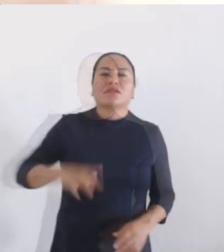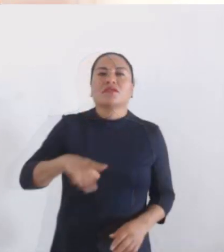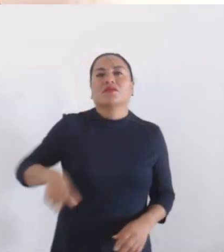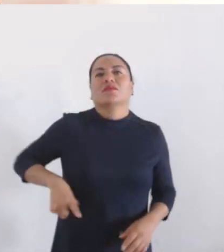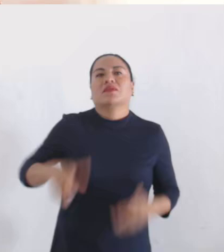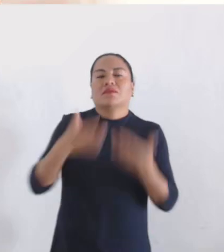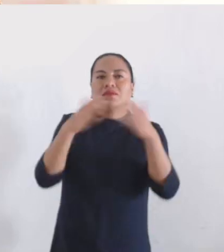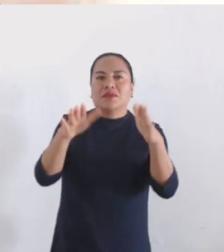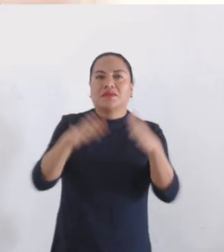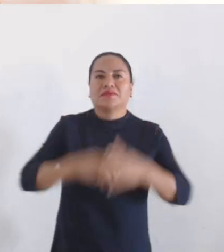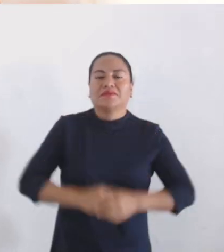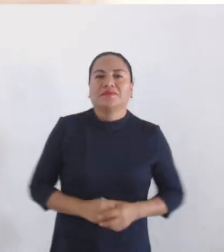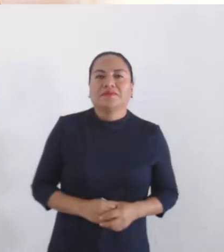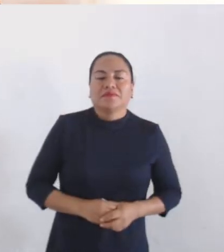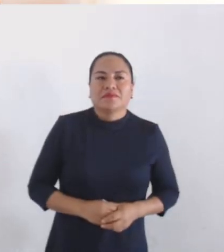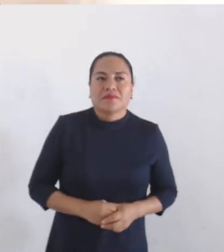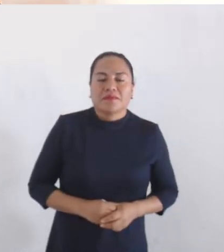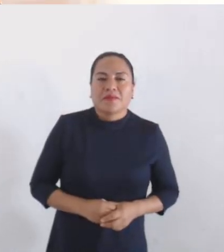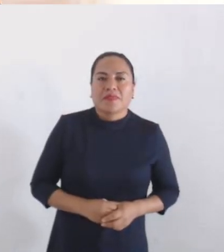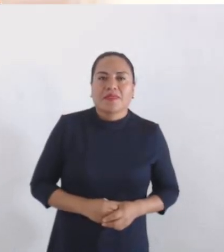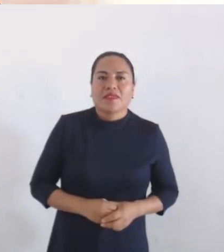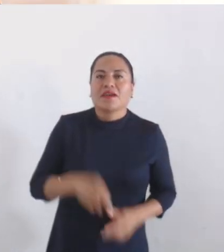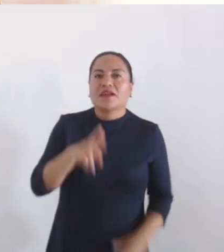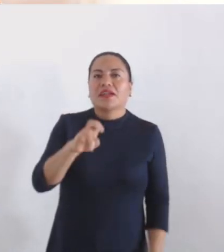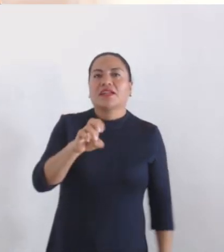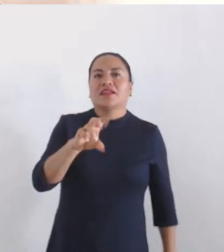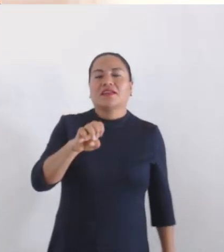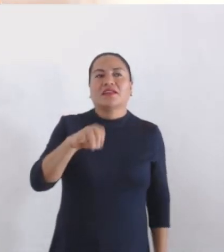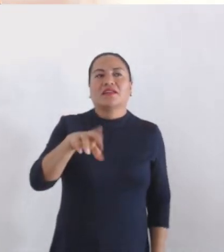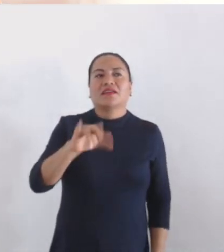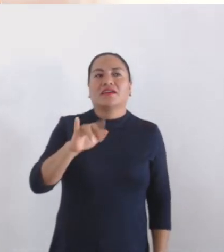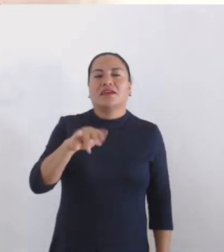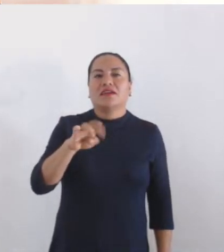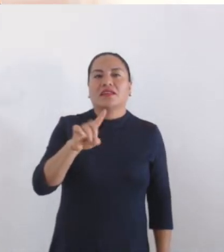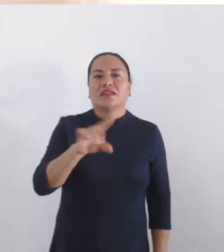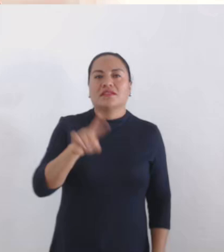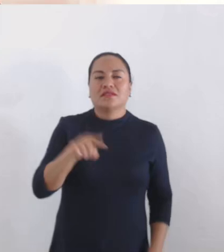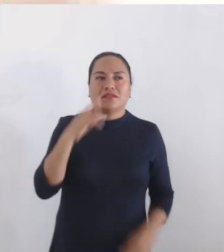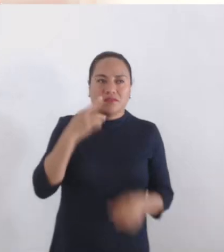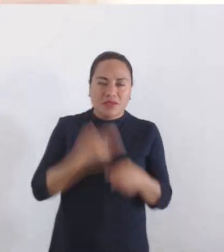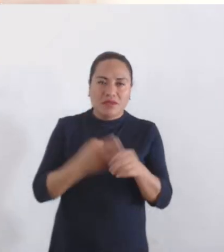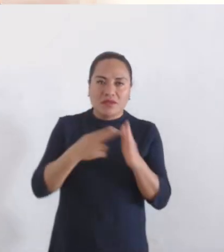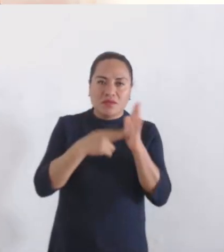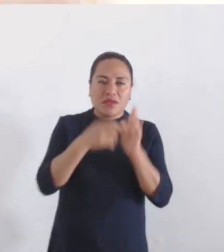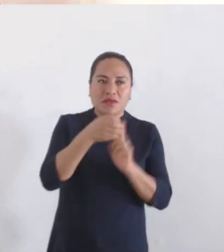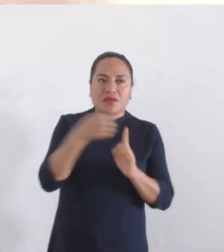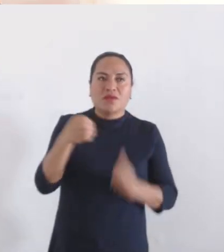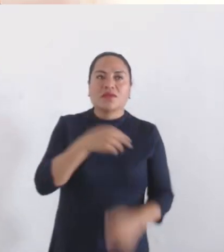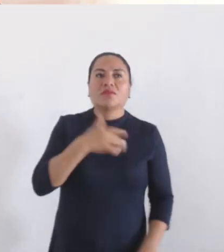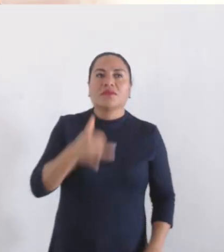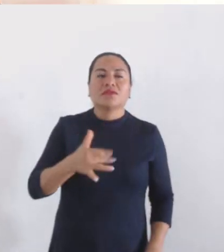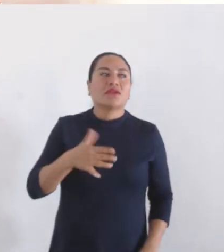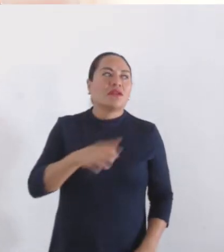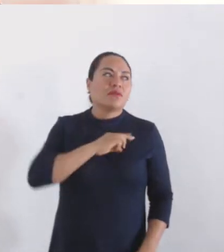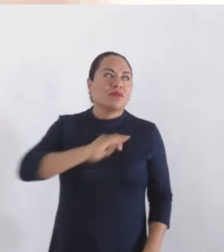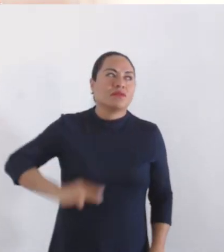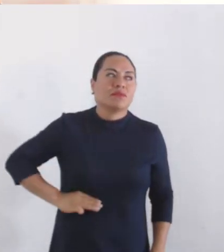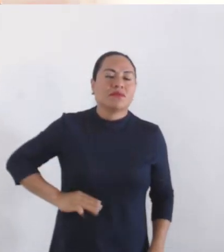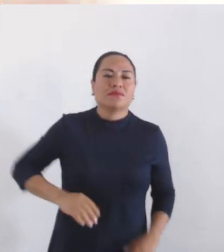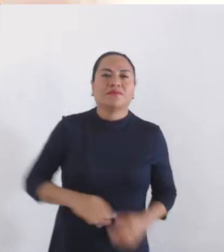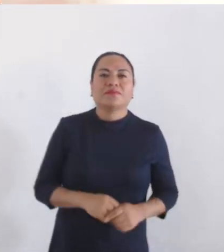y Gobierno Abierto. Ciudadano René Ricardo Limón, Regidor de Bienestar y de Normatividad y Nomenclatura Municipal.